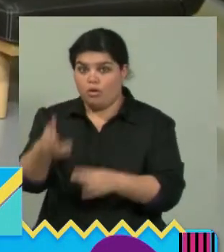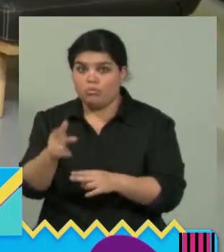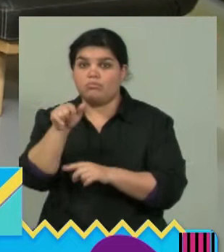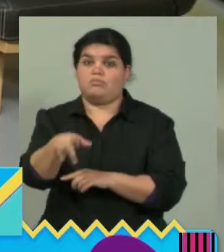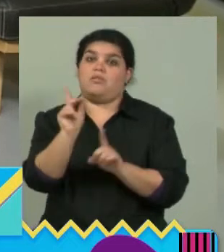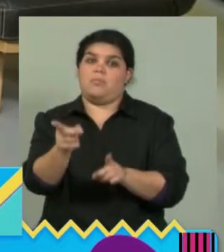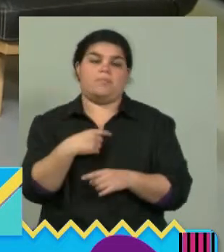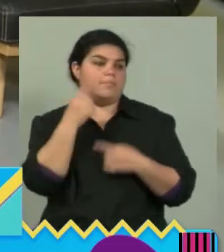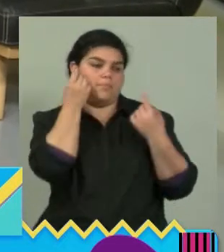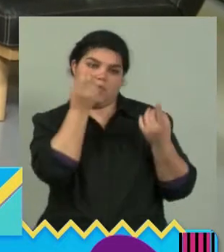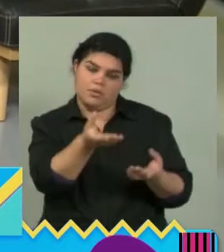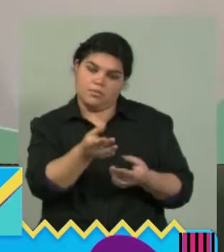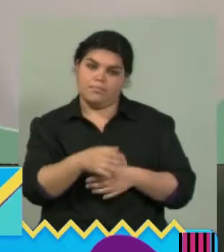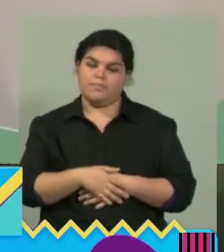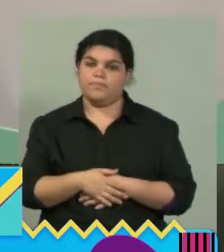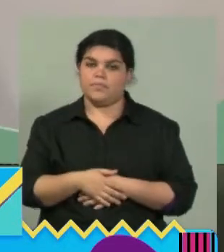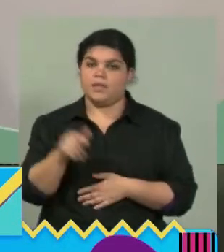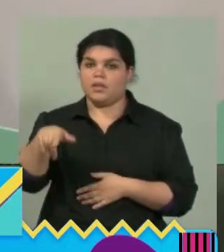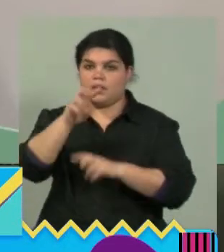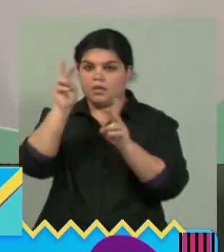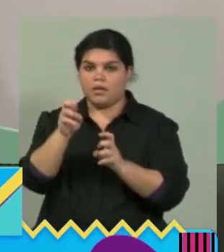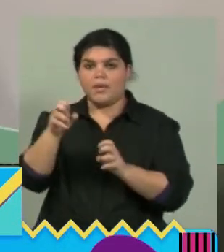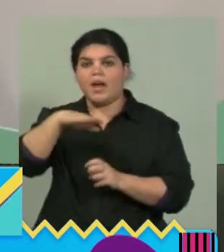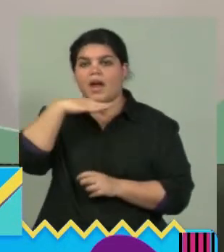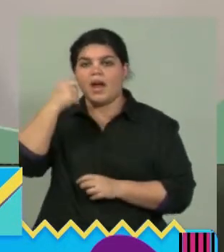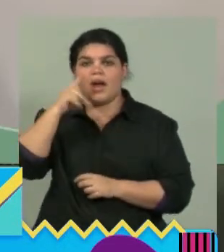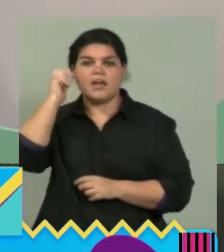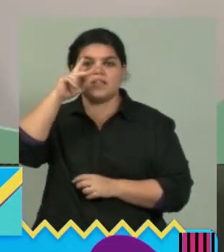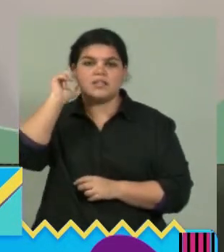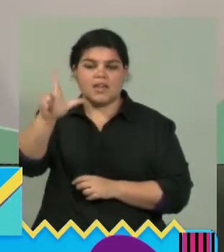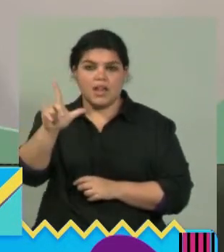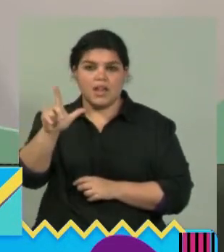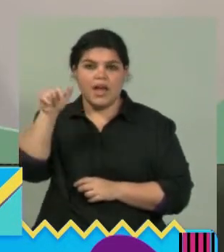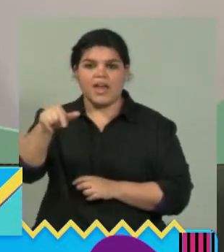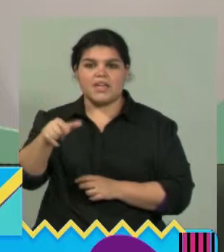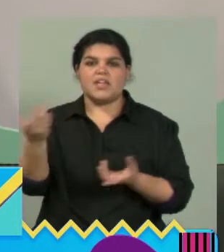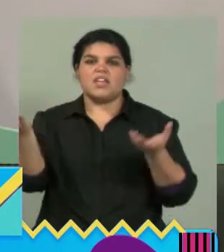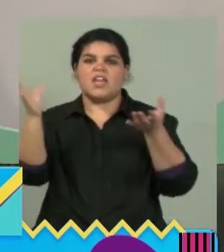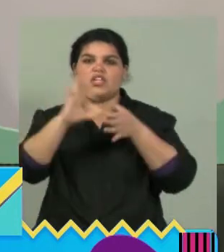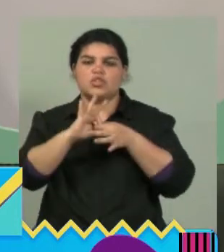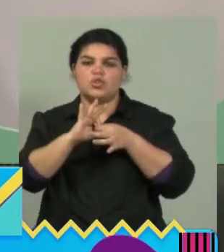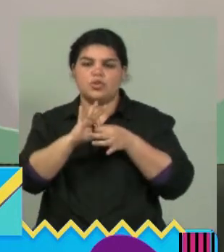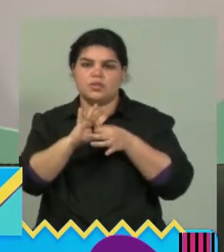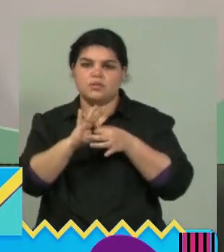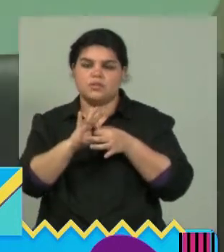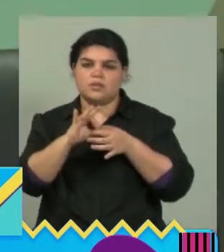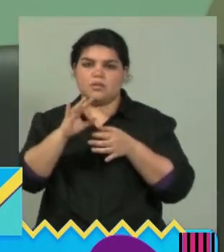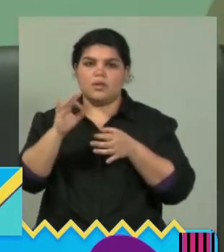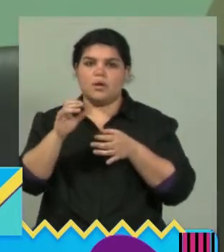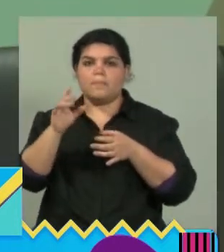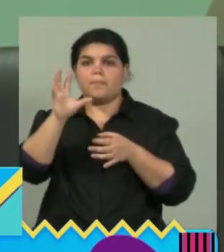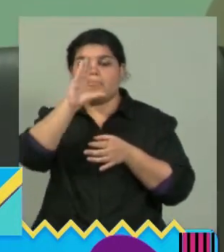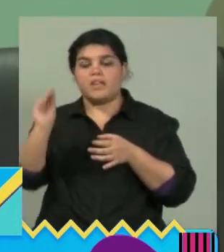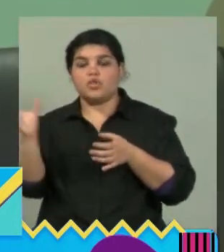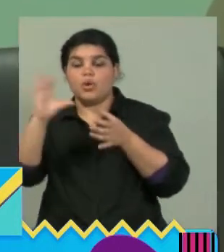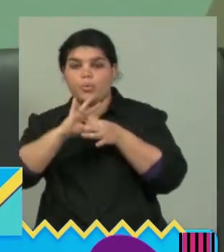al corte. El informe de las Naciones Unidas sobre el río Hachal creo que marcó un hito importante de un